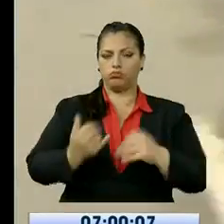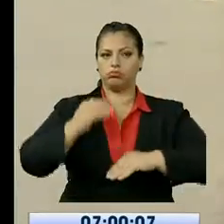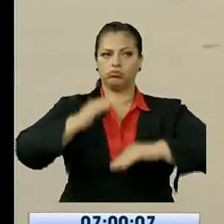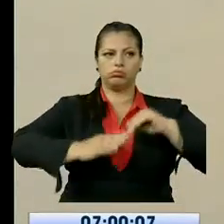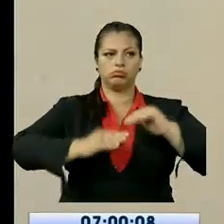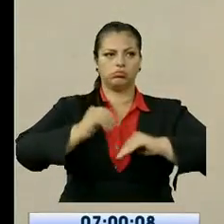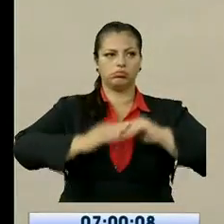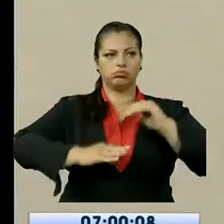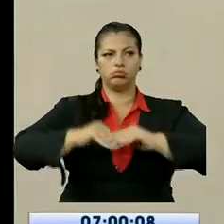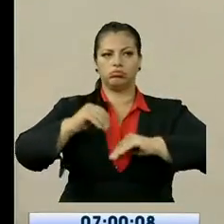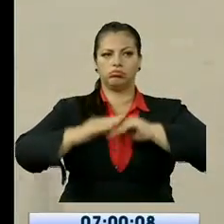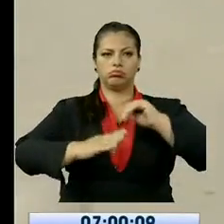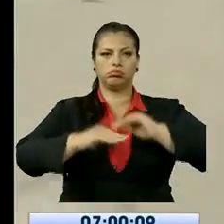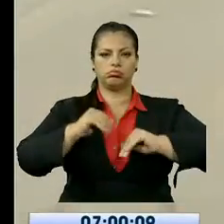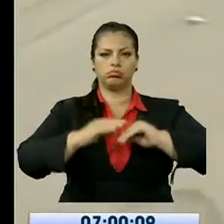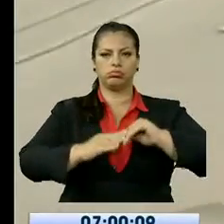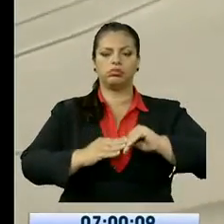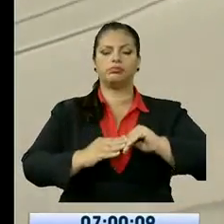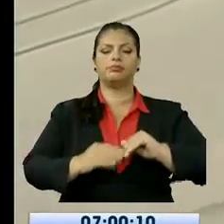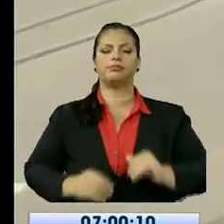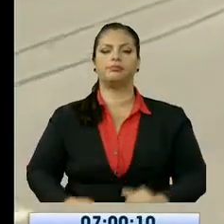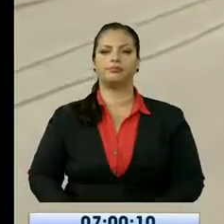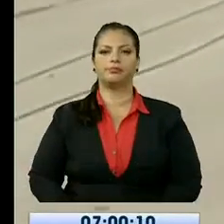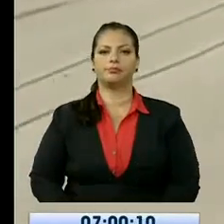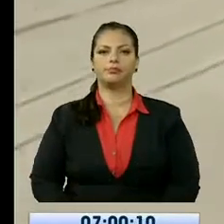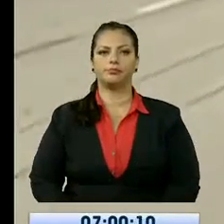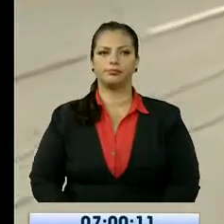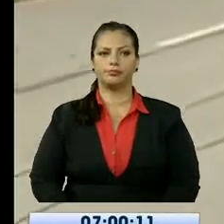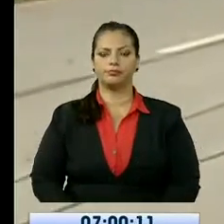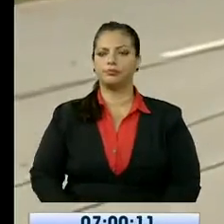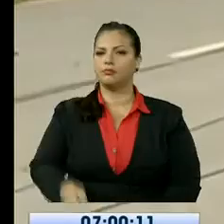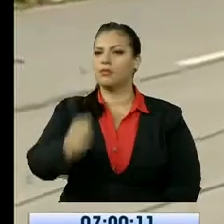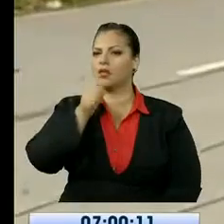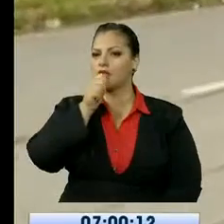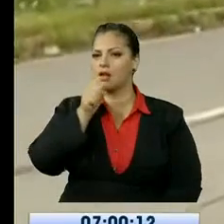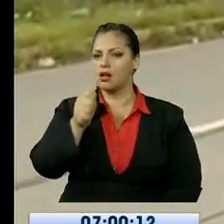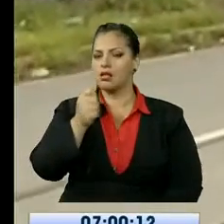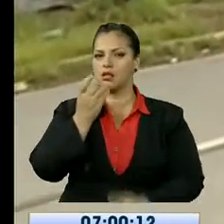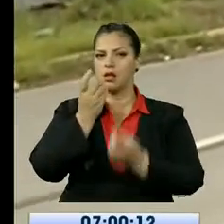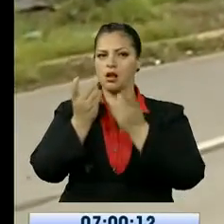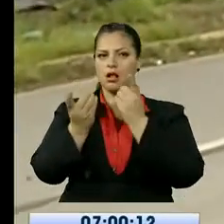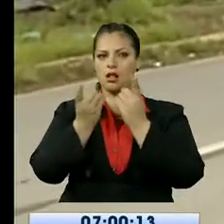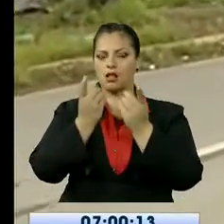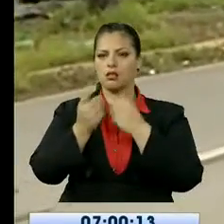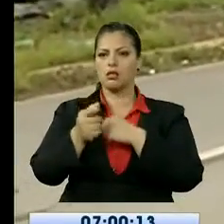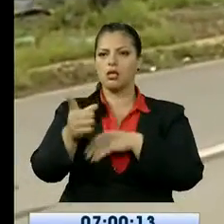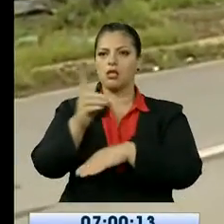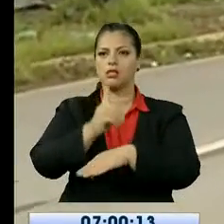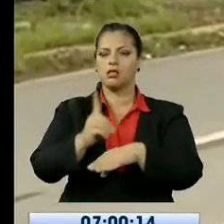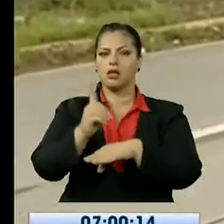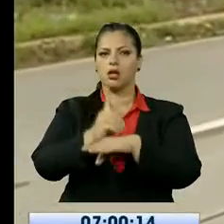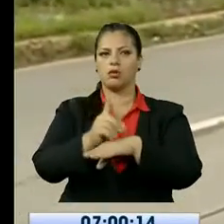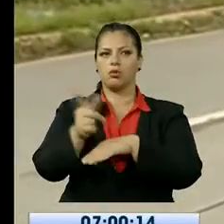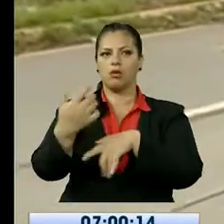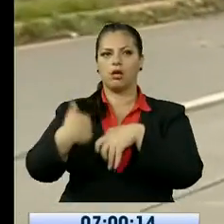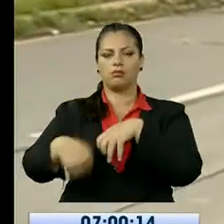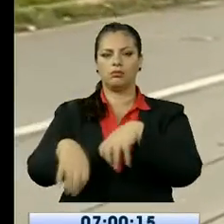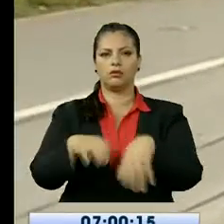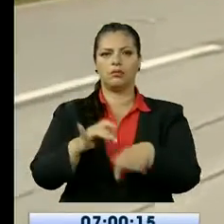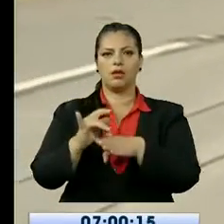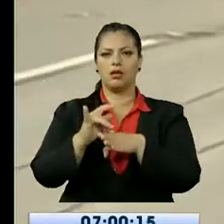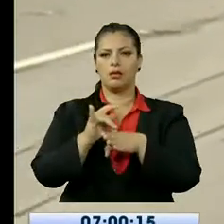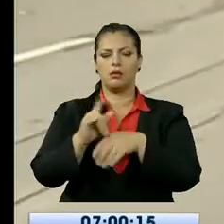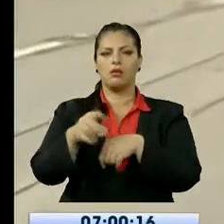beneficiar a los ciudadanos de acá, de este cantón, vamos a dialogar en este momento con el director de gestión de riesgo